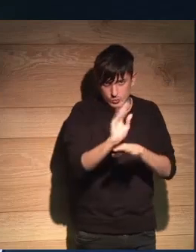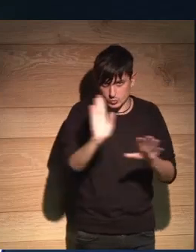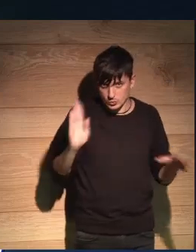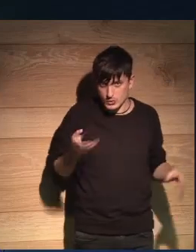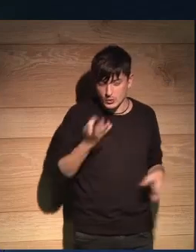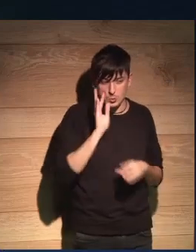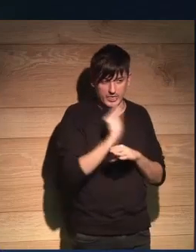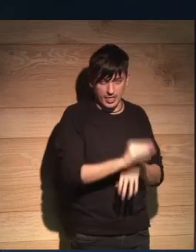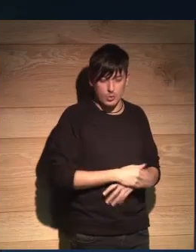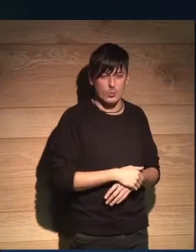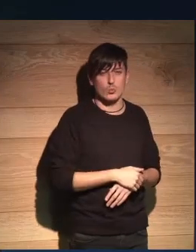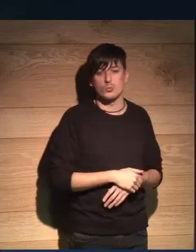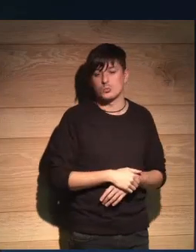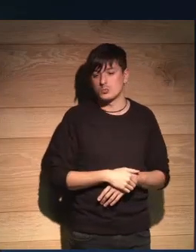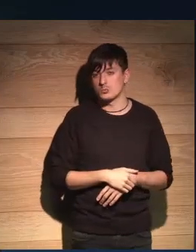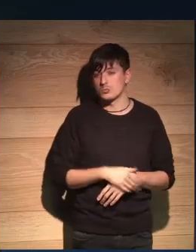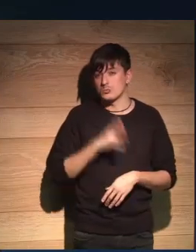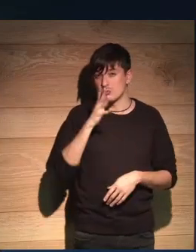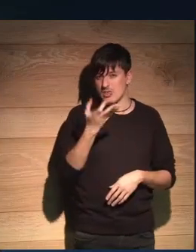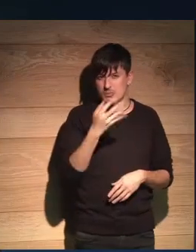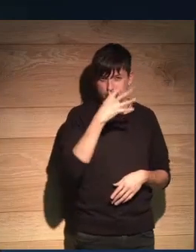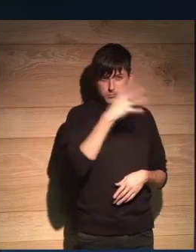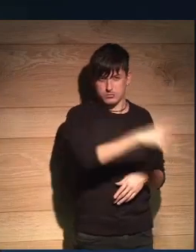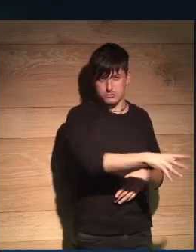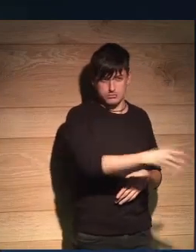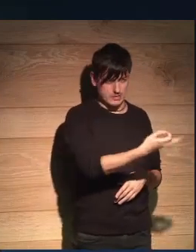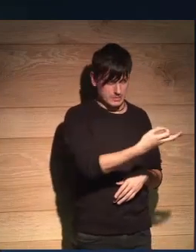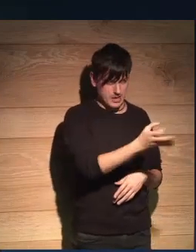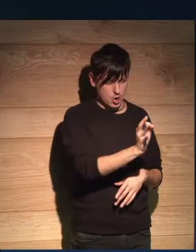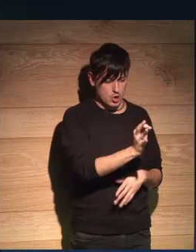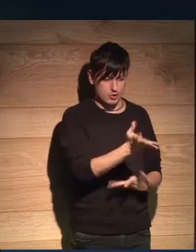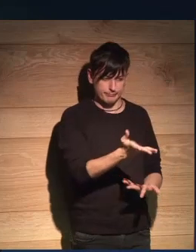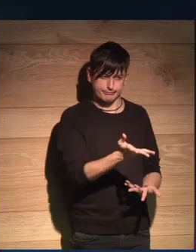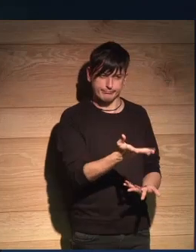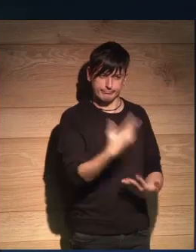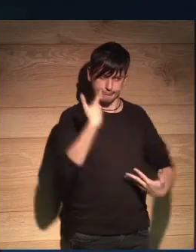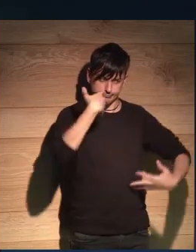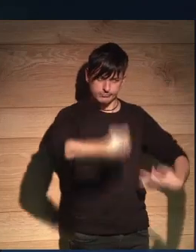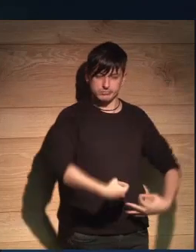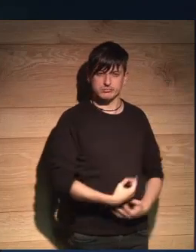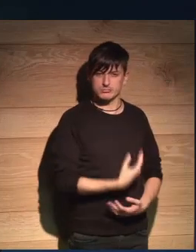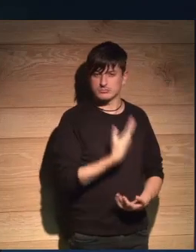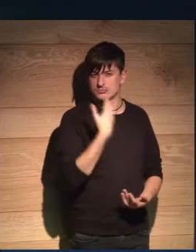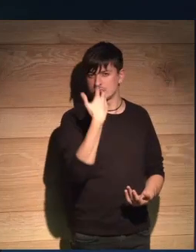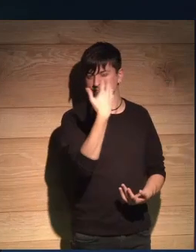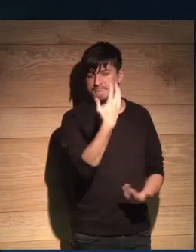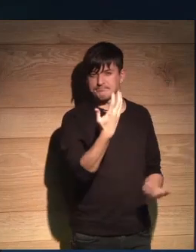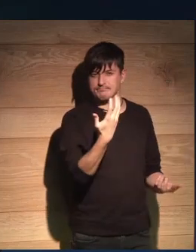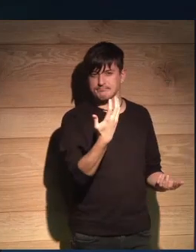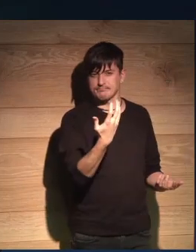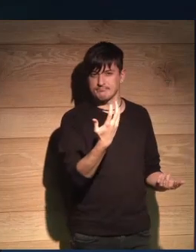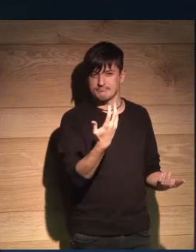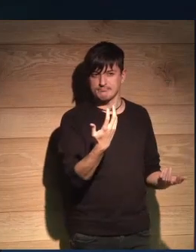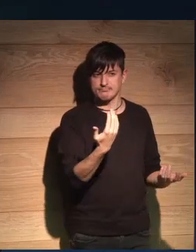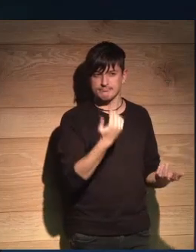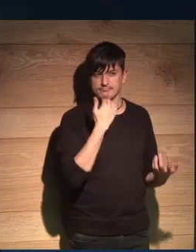hay que llevar cuidado. Hay que llevar cuidado porque hay que denunciar o hay que posicionarse ante